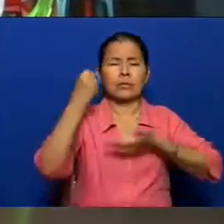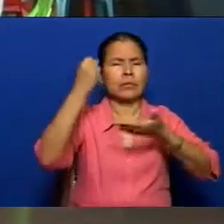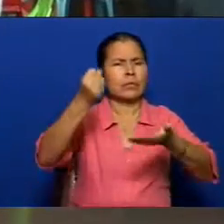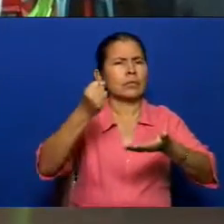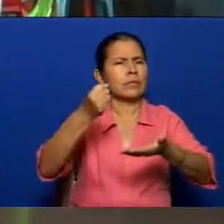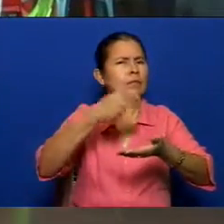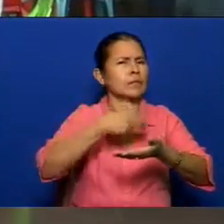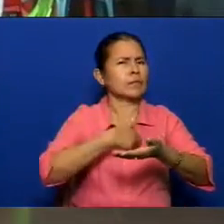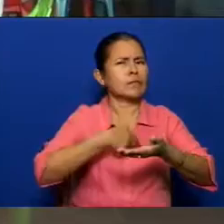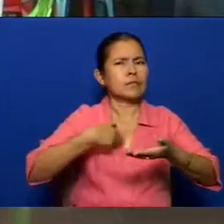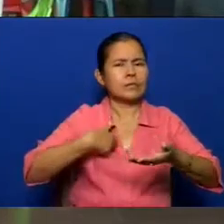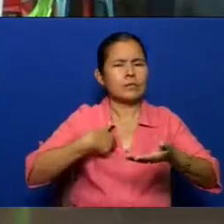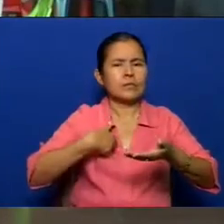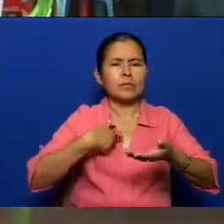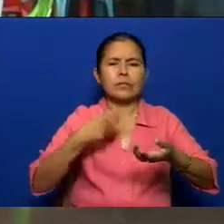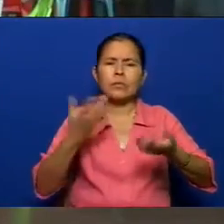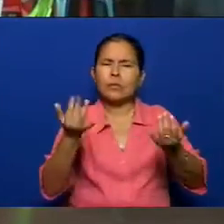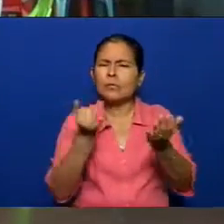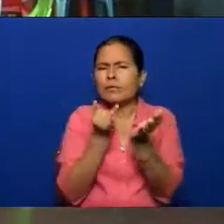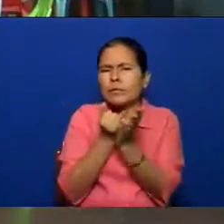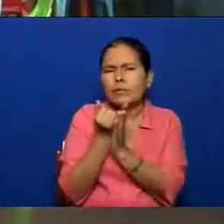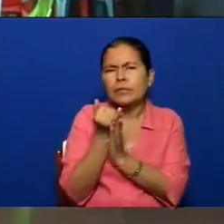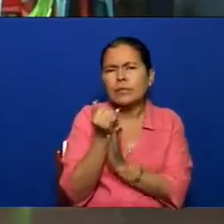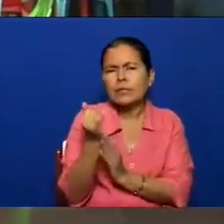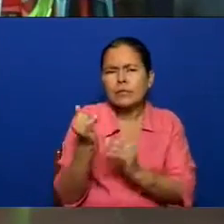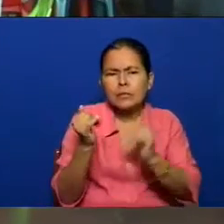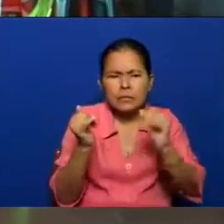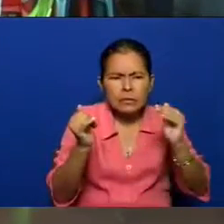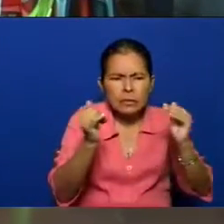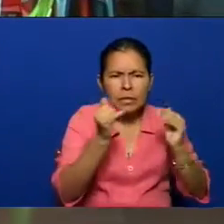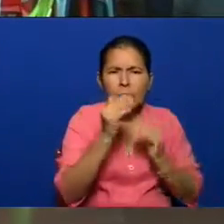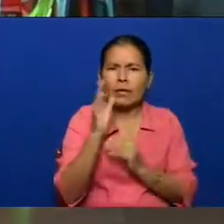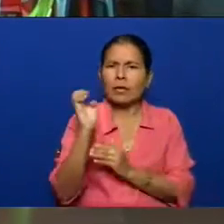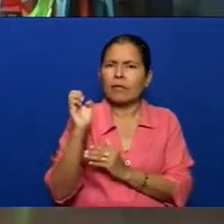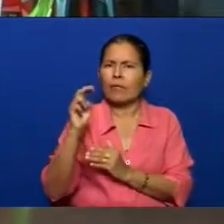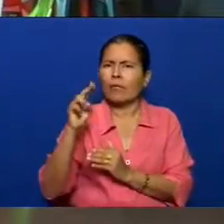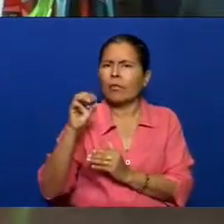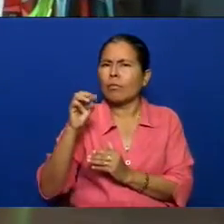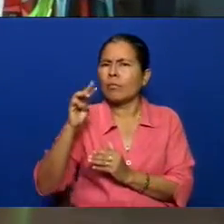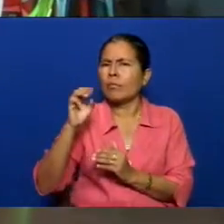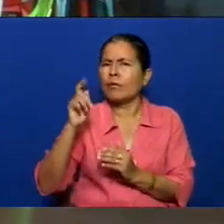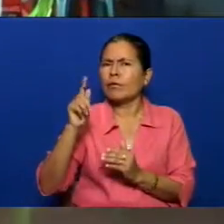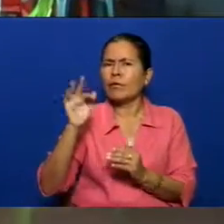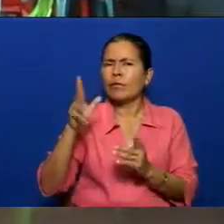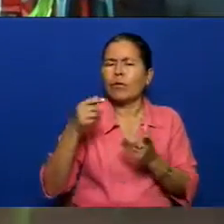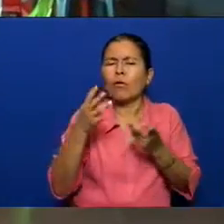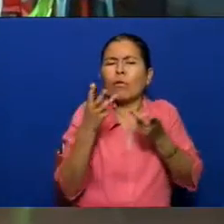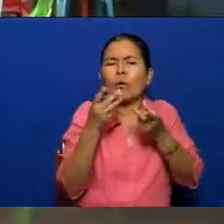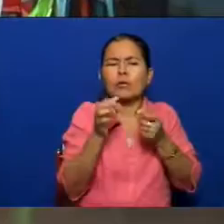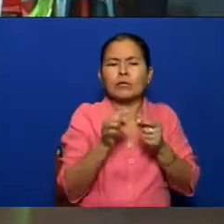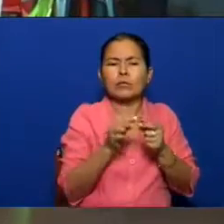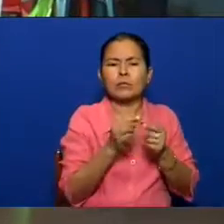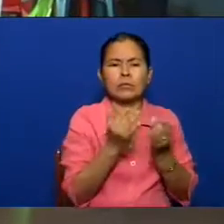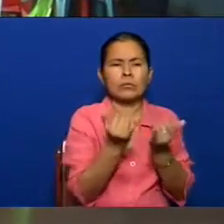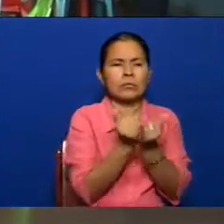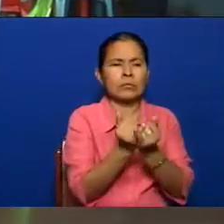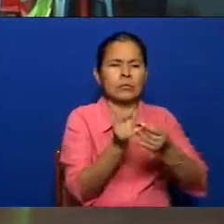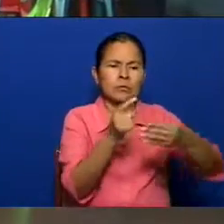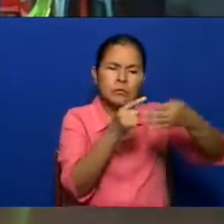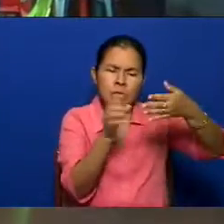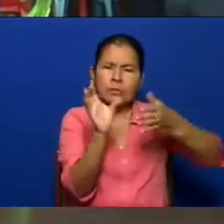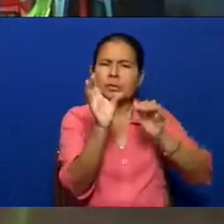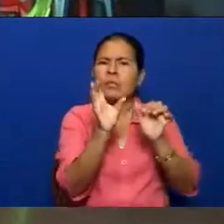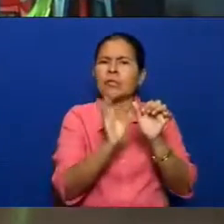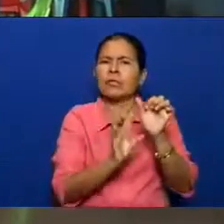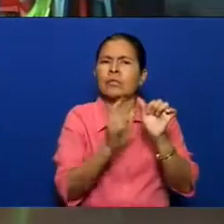hacer estudios econométricos, es decir, al centavo de cuánto específicamente va dirigido a cada